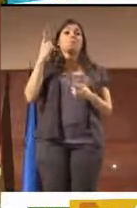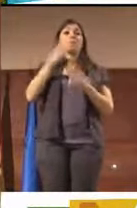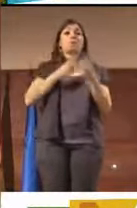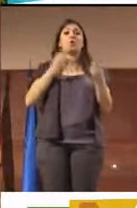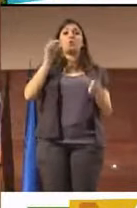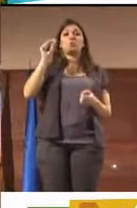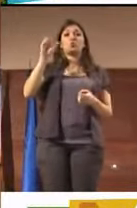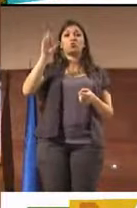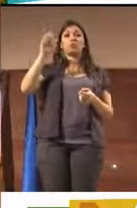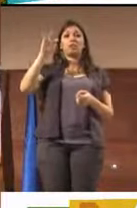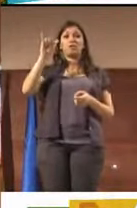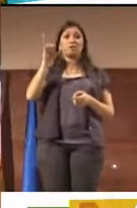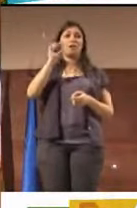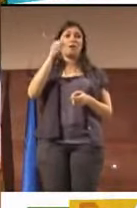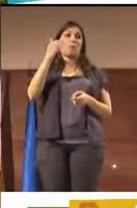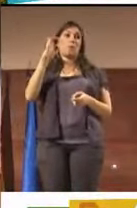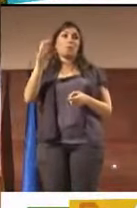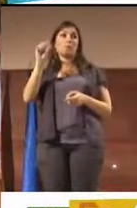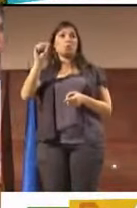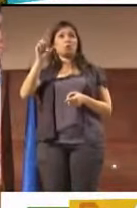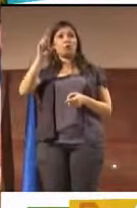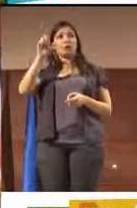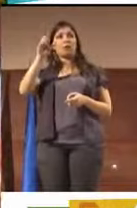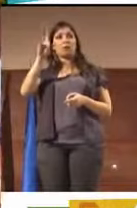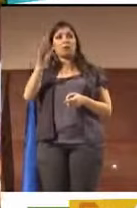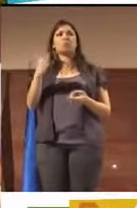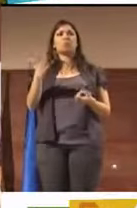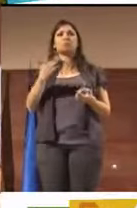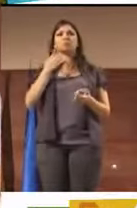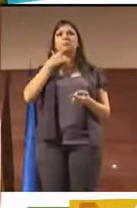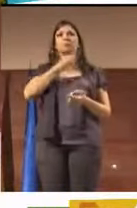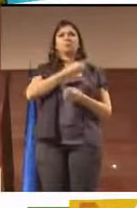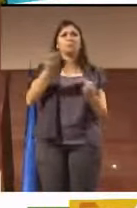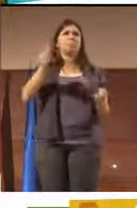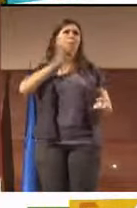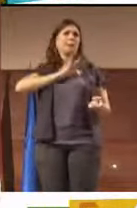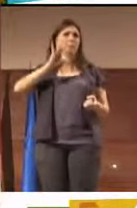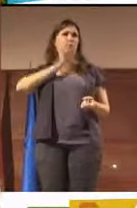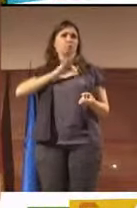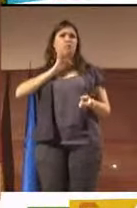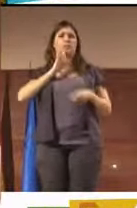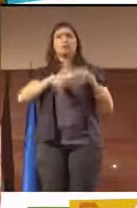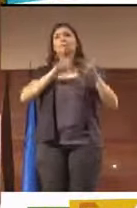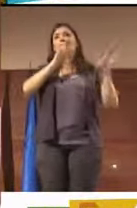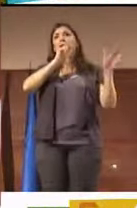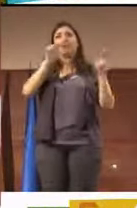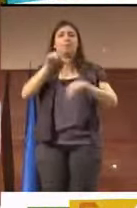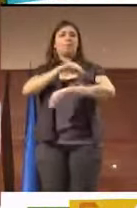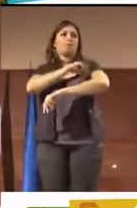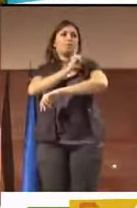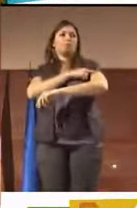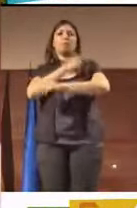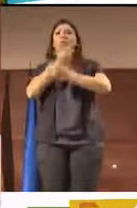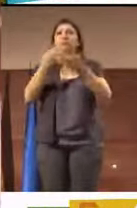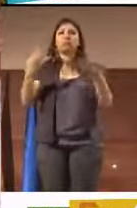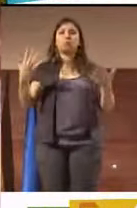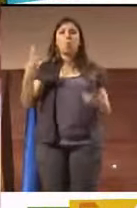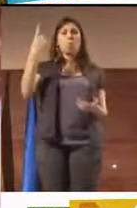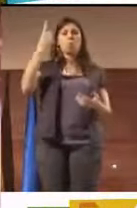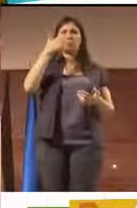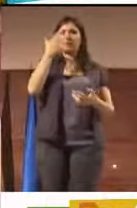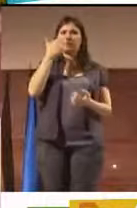ABC.radio, y había premios, premios a una serie de temas deportivos, etc. Uno de ellos